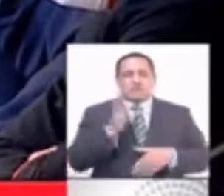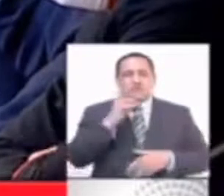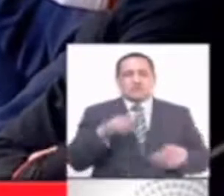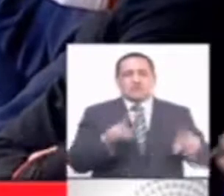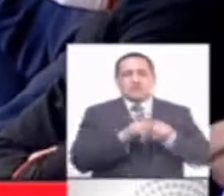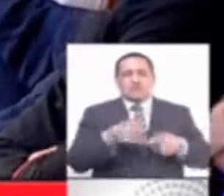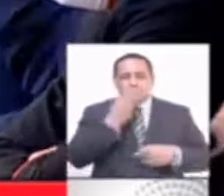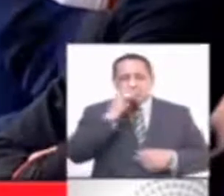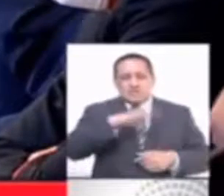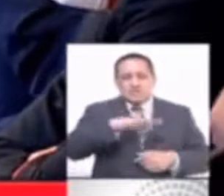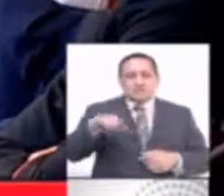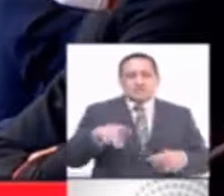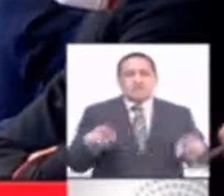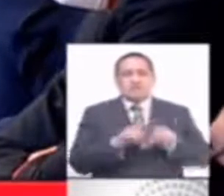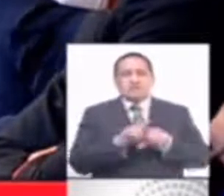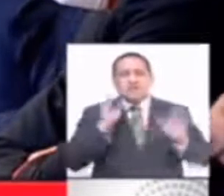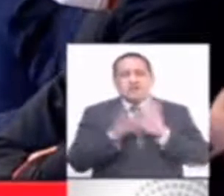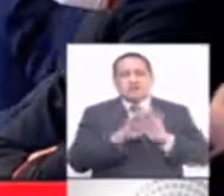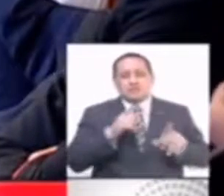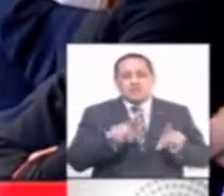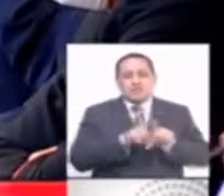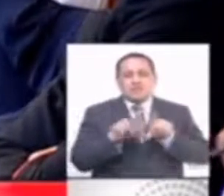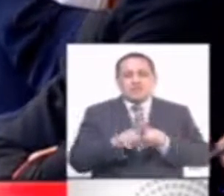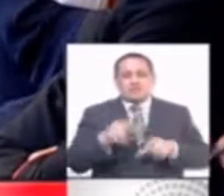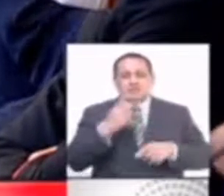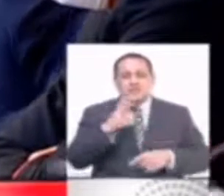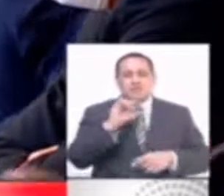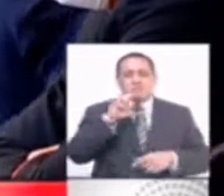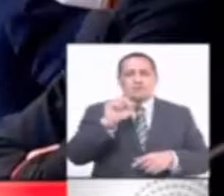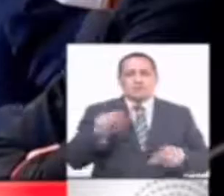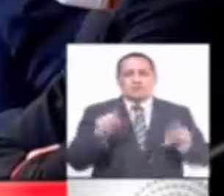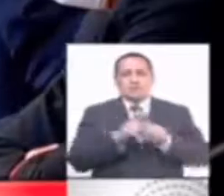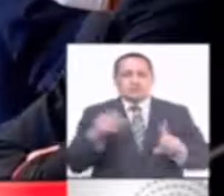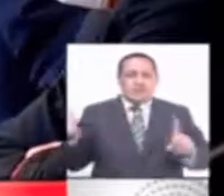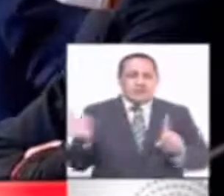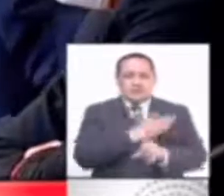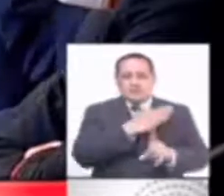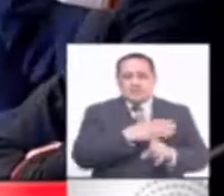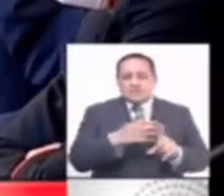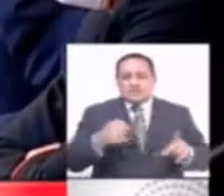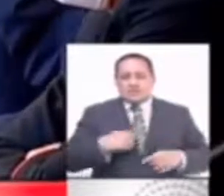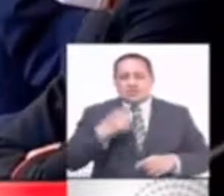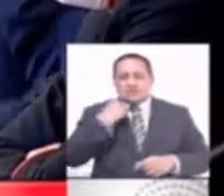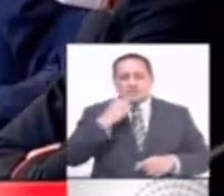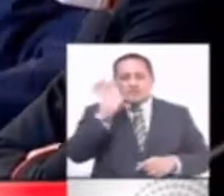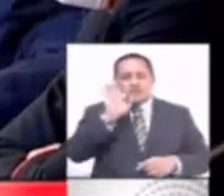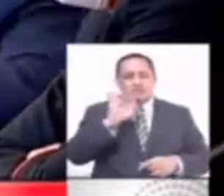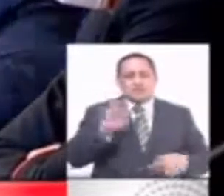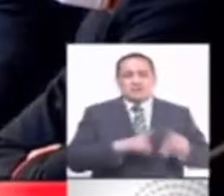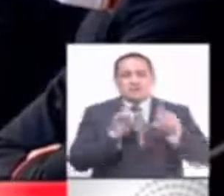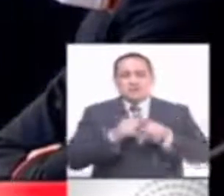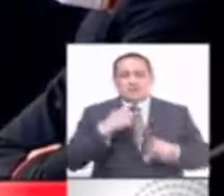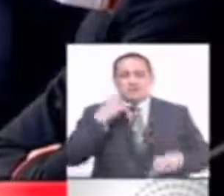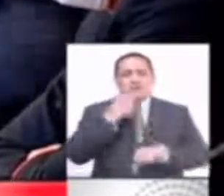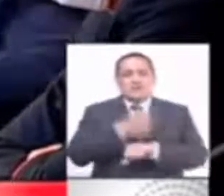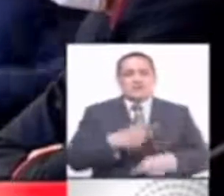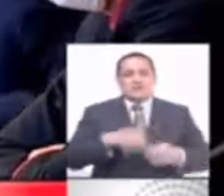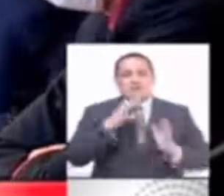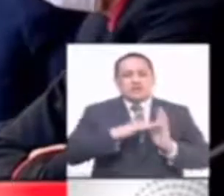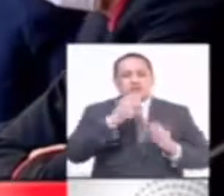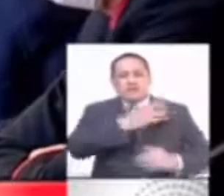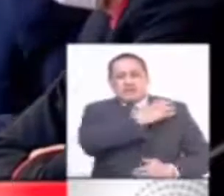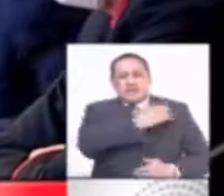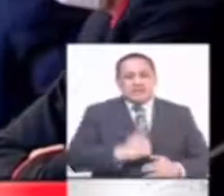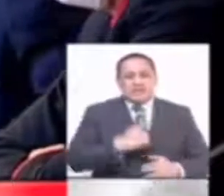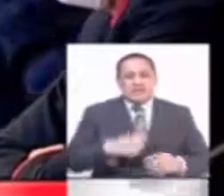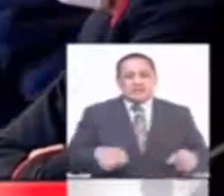delincuencia contra menores de edad. Un ejemplo chiquito nomás, el capitán Cueva le metió una cachetada a un faltoso y dijeron que lo